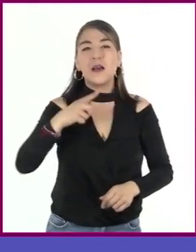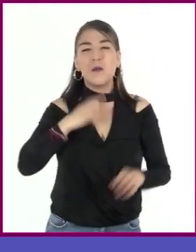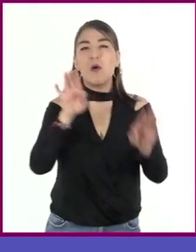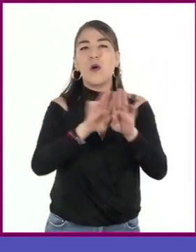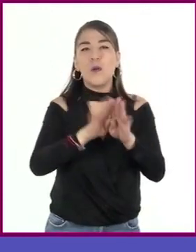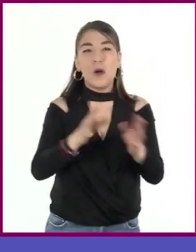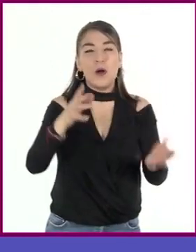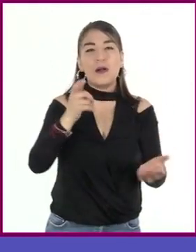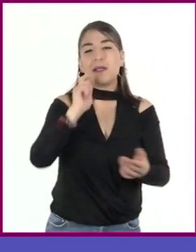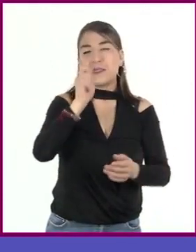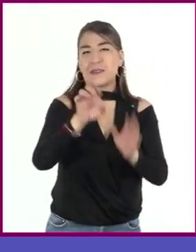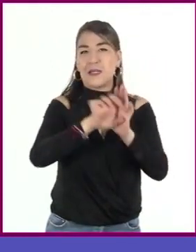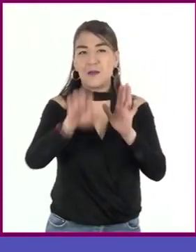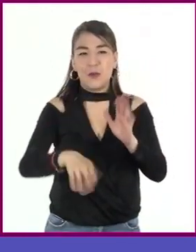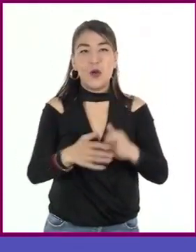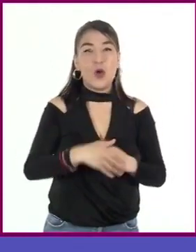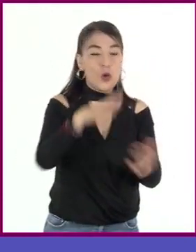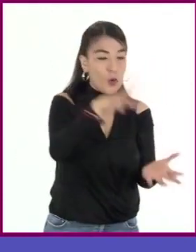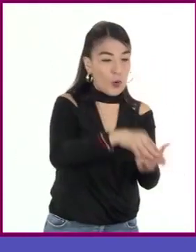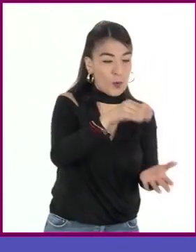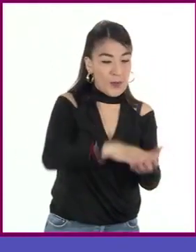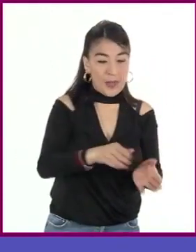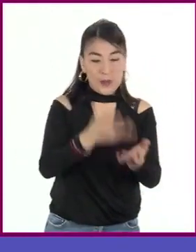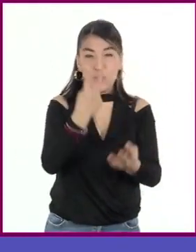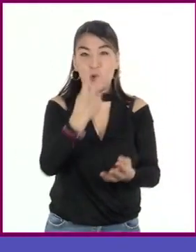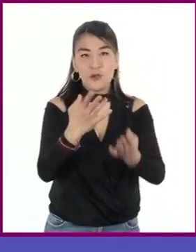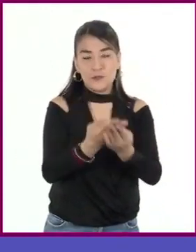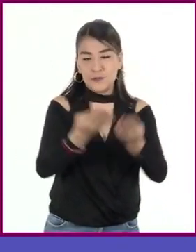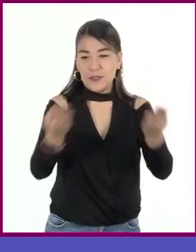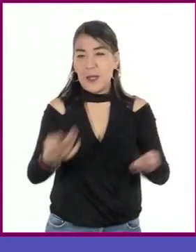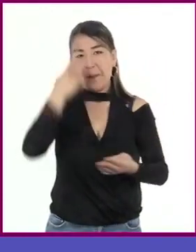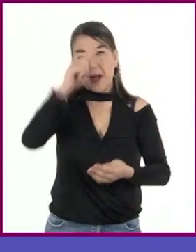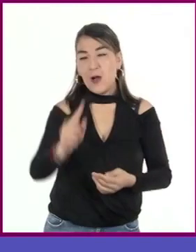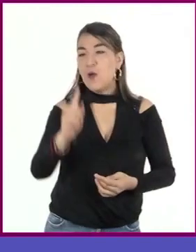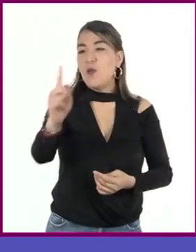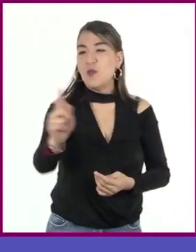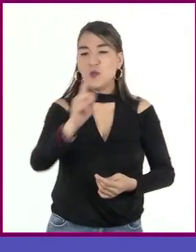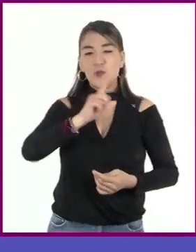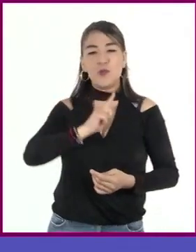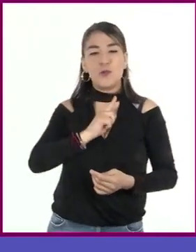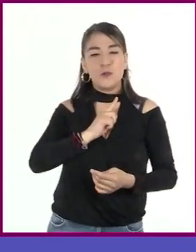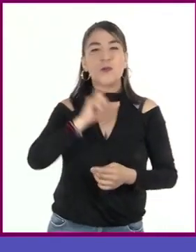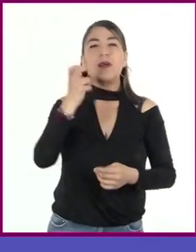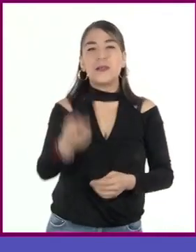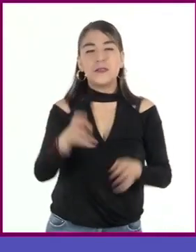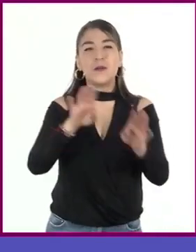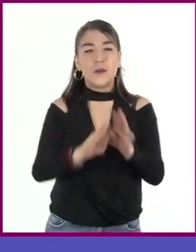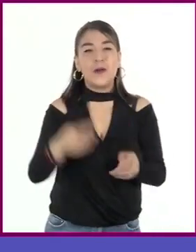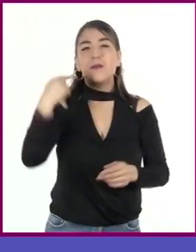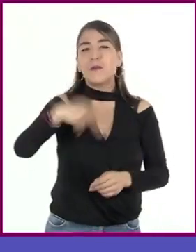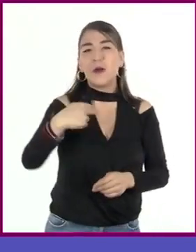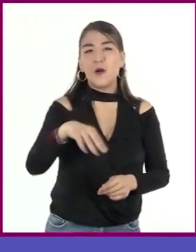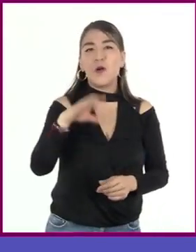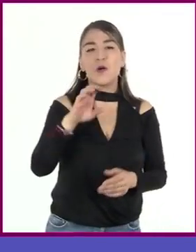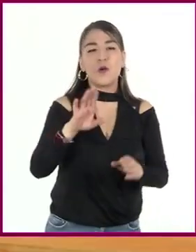duplicado, uno para cada una de las partes. El recibo también recibe el nombre de constancia de pago.